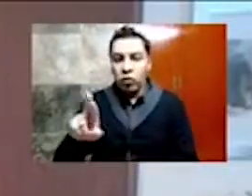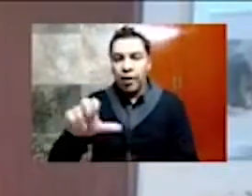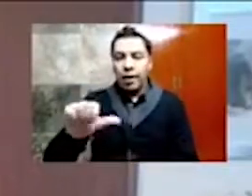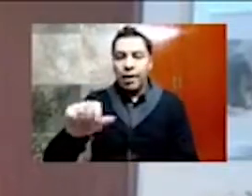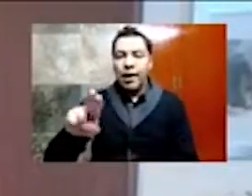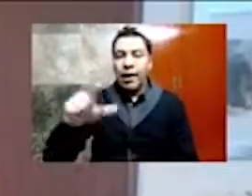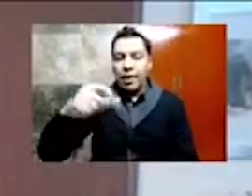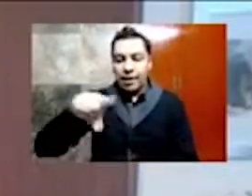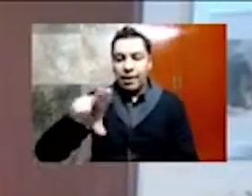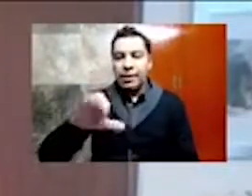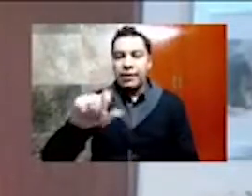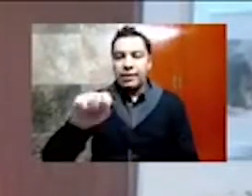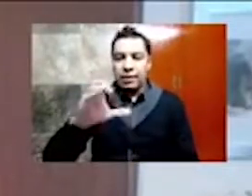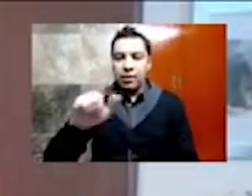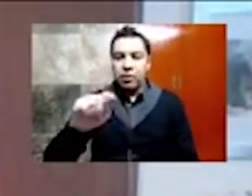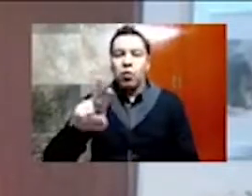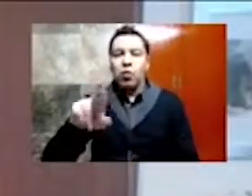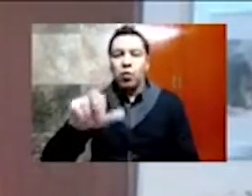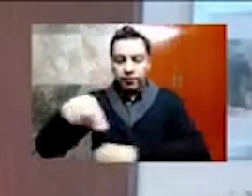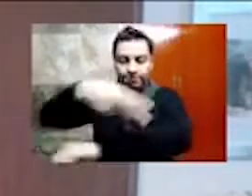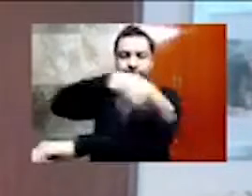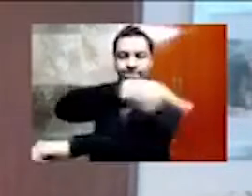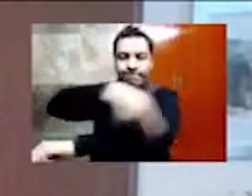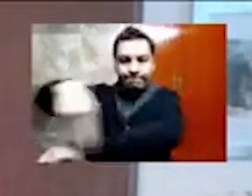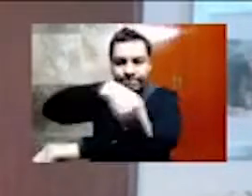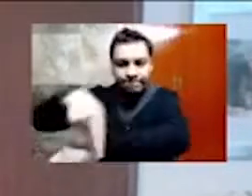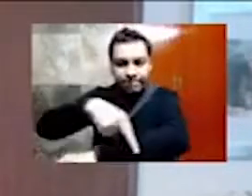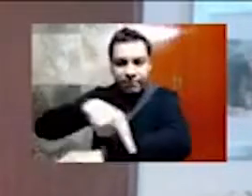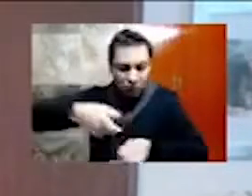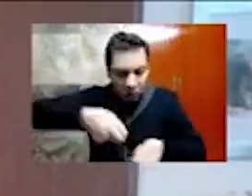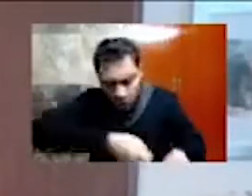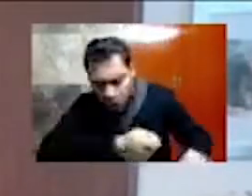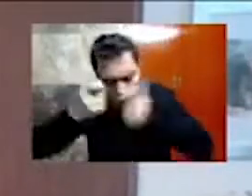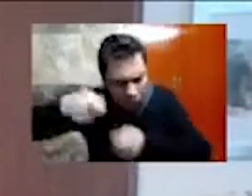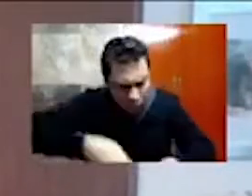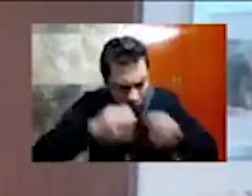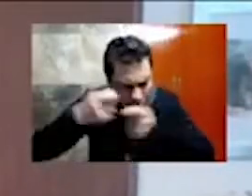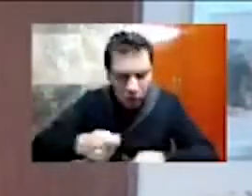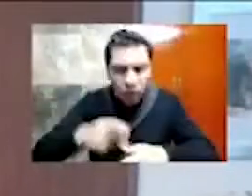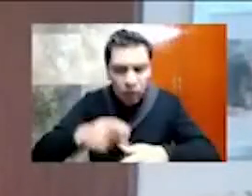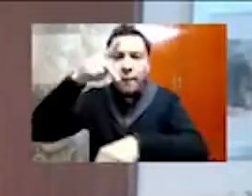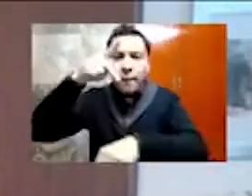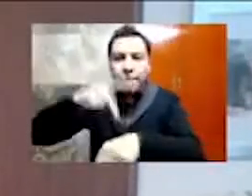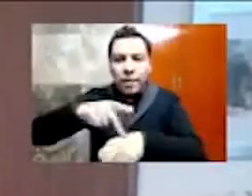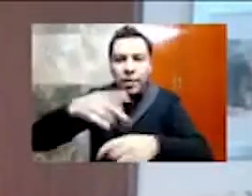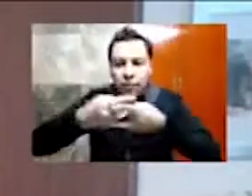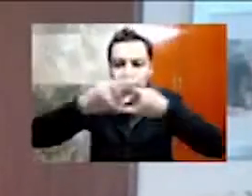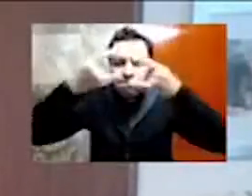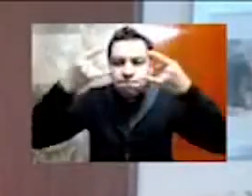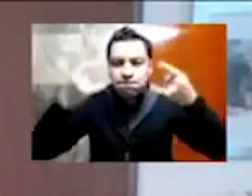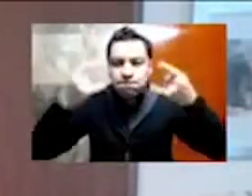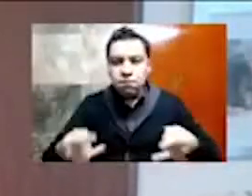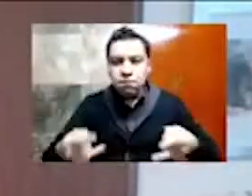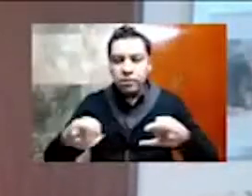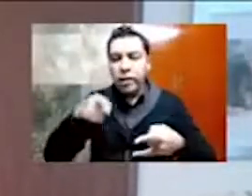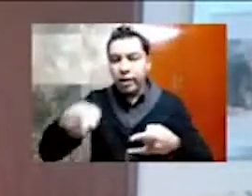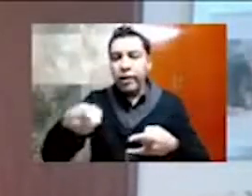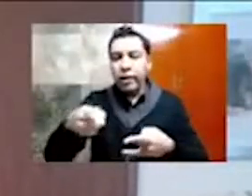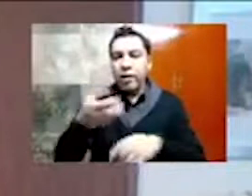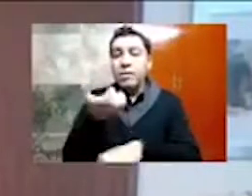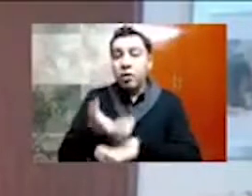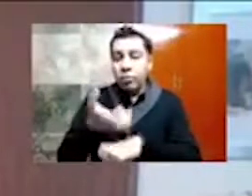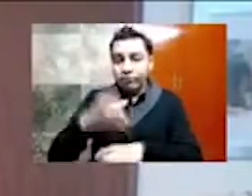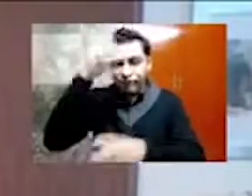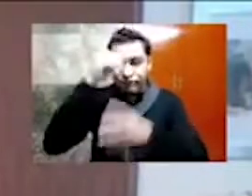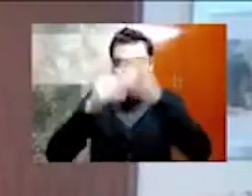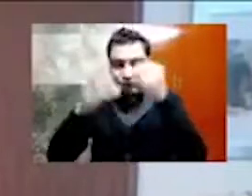UNAM y se especializó en conservación de piedra arqueológica e histórica en el Instituto Getty de Conservación de Los Ángeles. Realizó